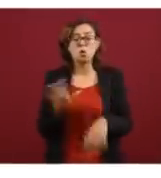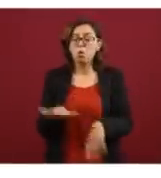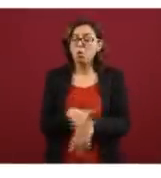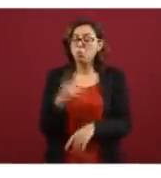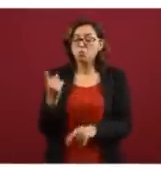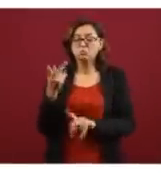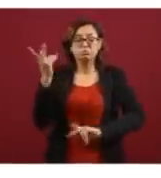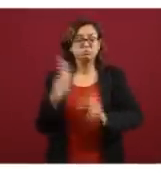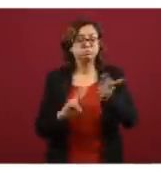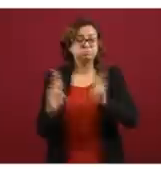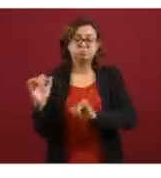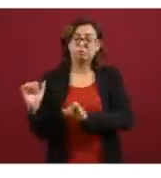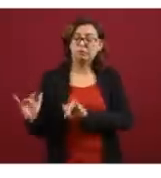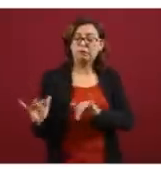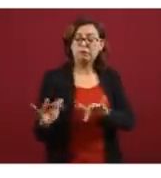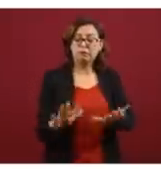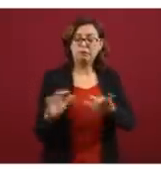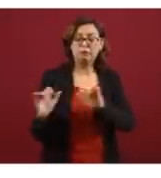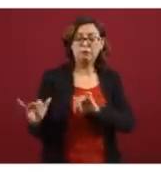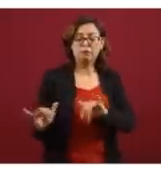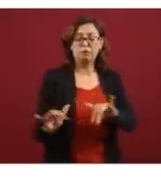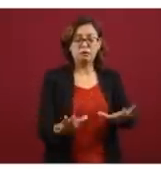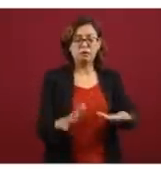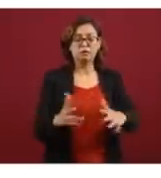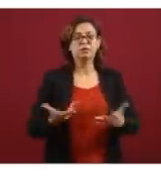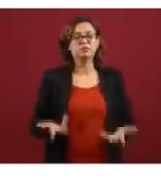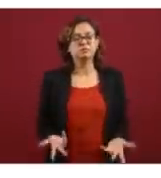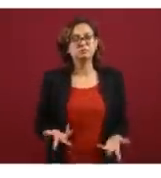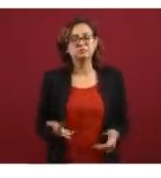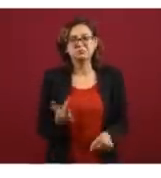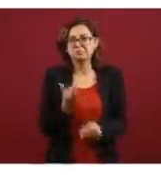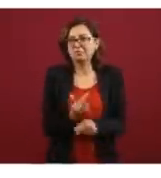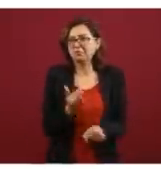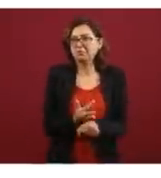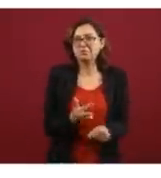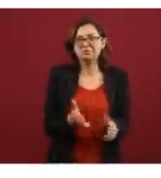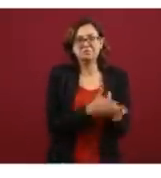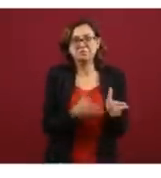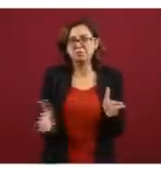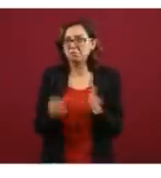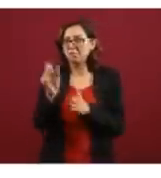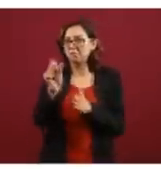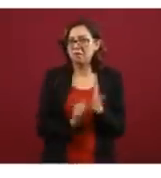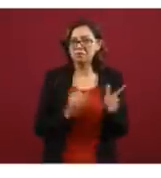del sargazo y, bueno, ha bajado por la… no es temporada de turismo, ¿no?